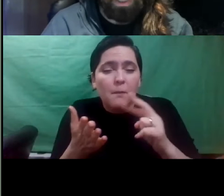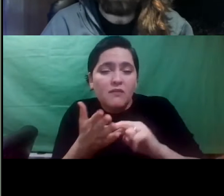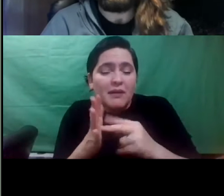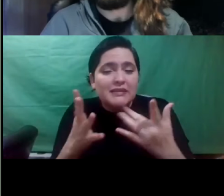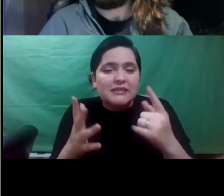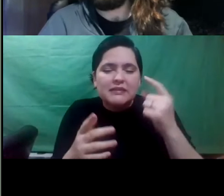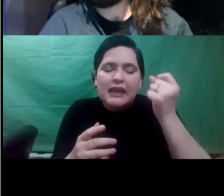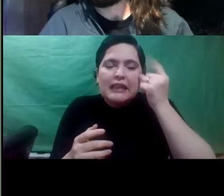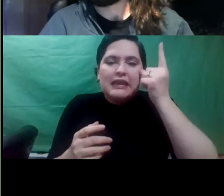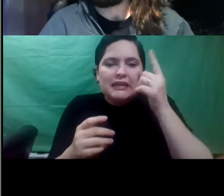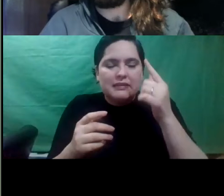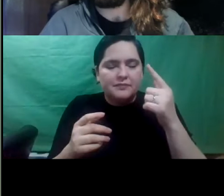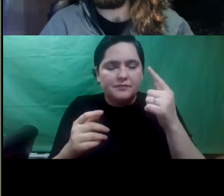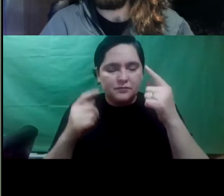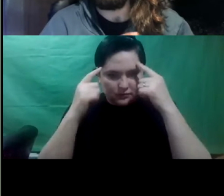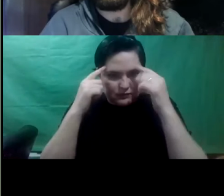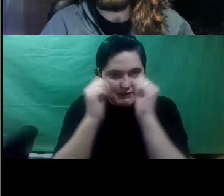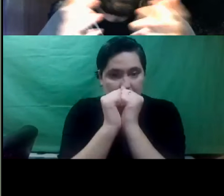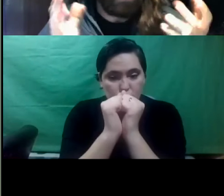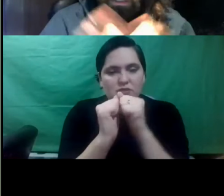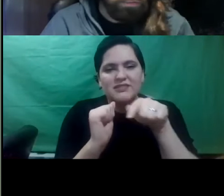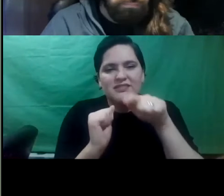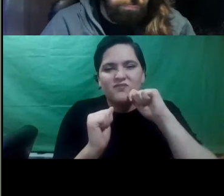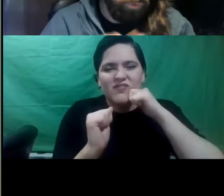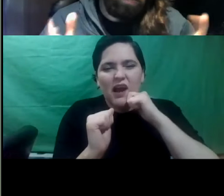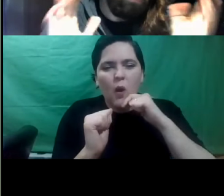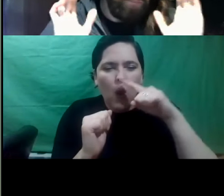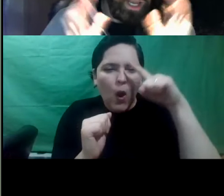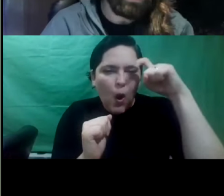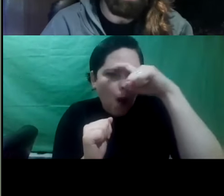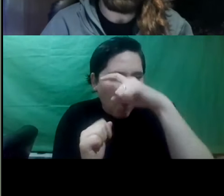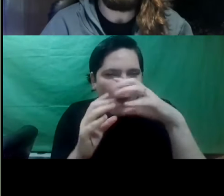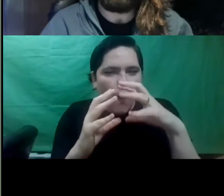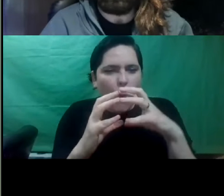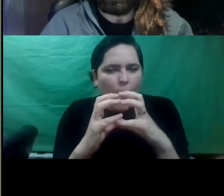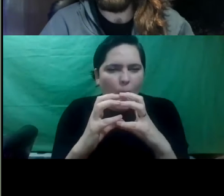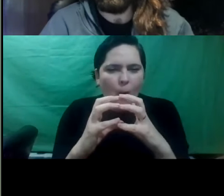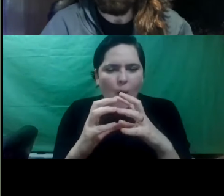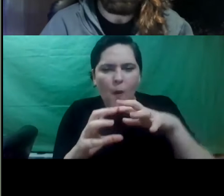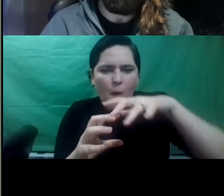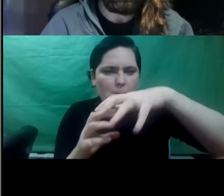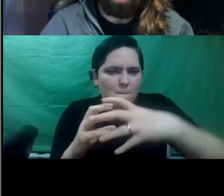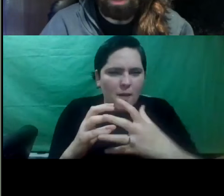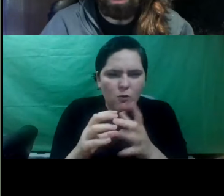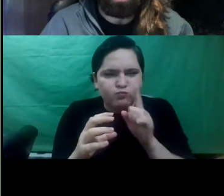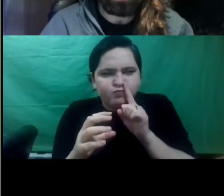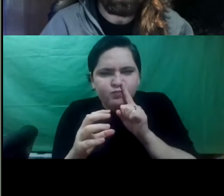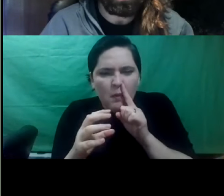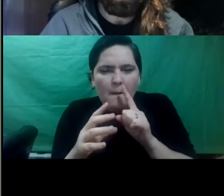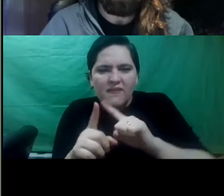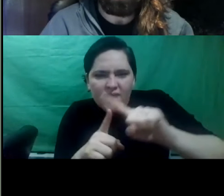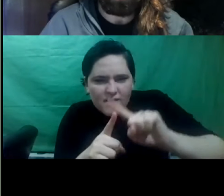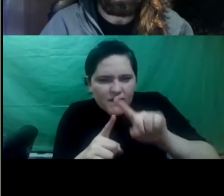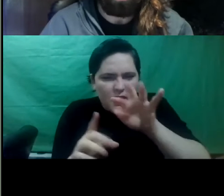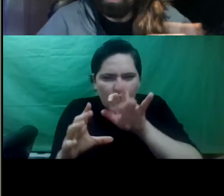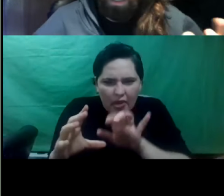sistema complejo y muy a grandes rasgos los sistemas complejos se caracterizan por estas, por ejemplo, propiedades y muchas otras, dependiendo del